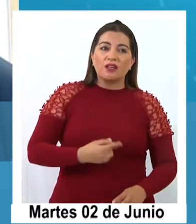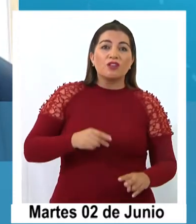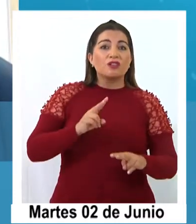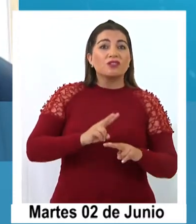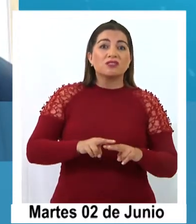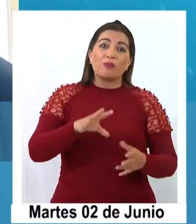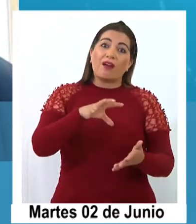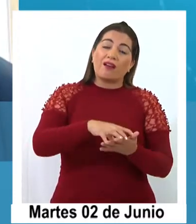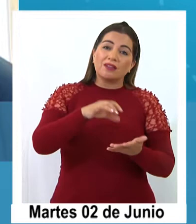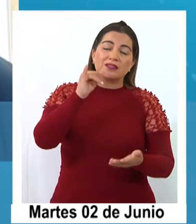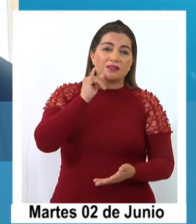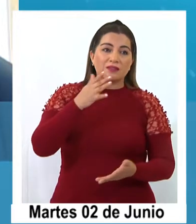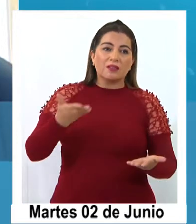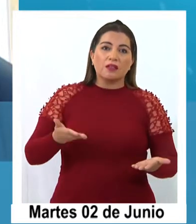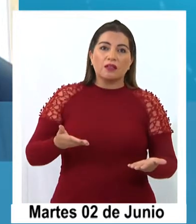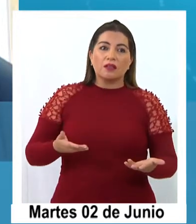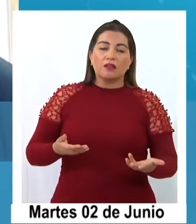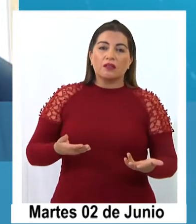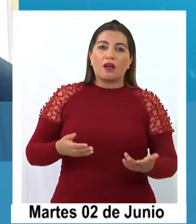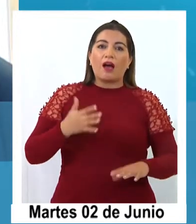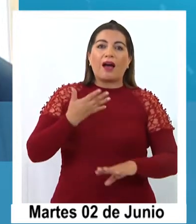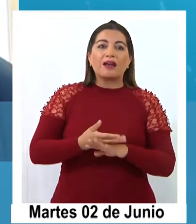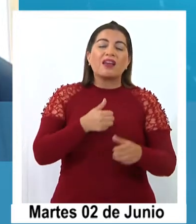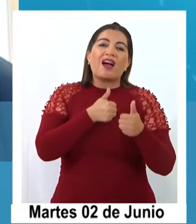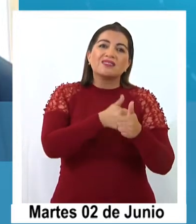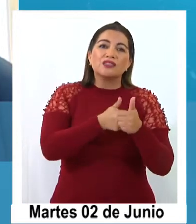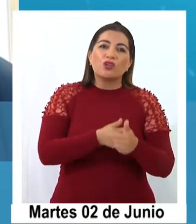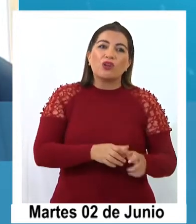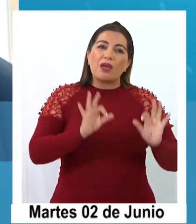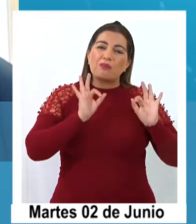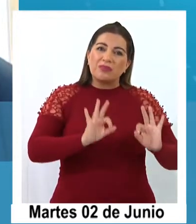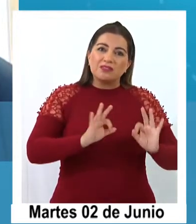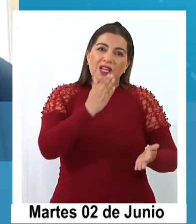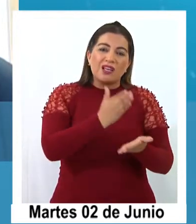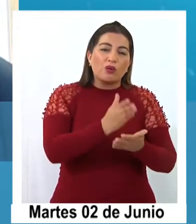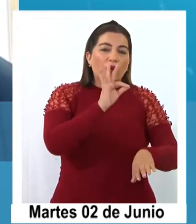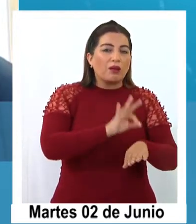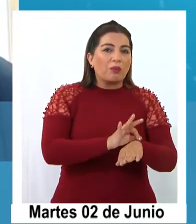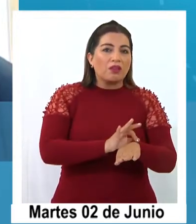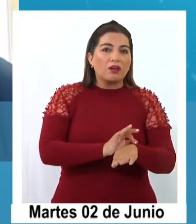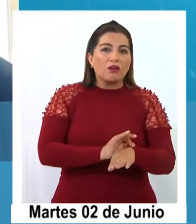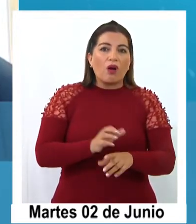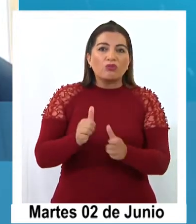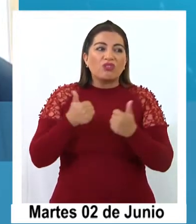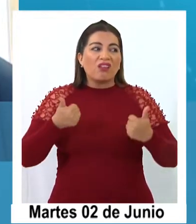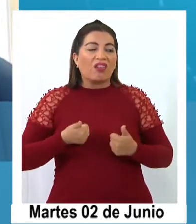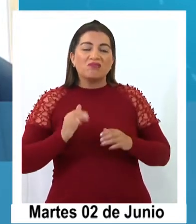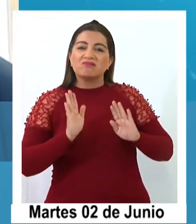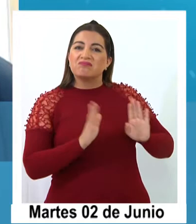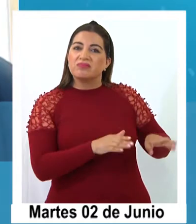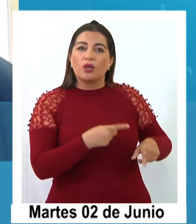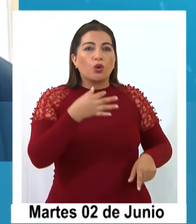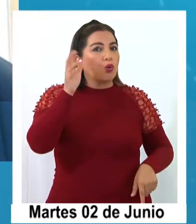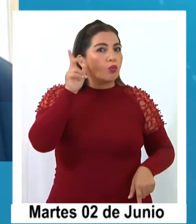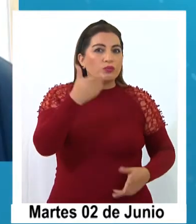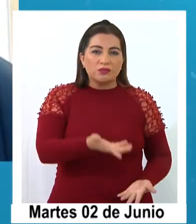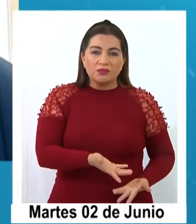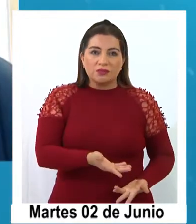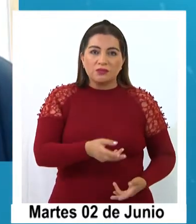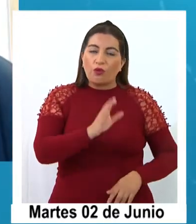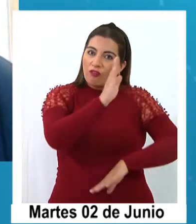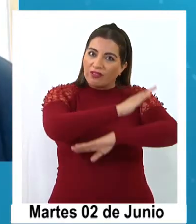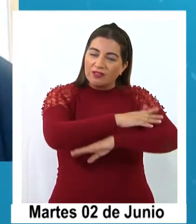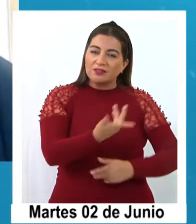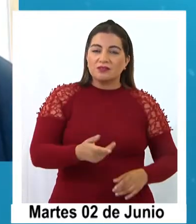haciendo a nivel región, no se está escuchando a los asesores, a los especialistas, al colegio médico, a las recomendaciones, no se está escuchando. Y resulta que